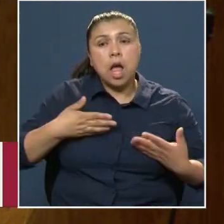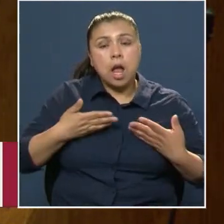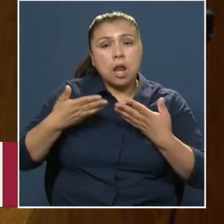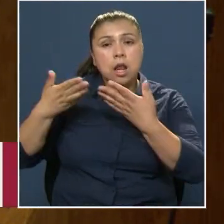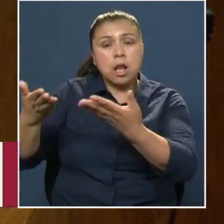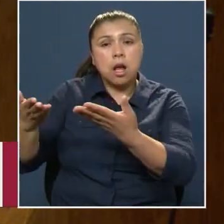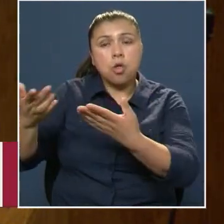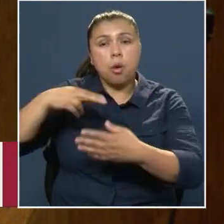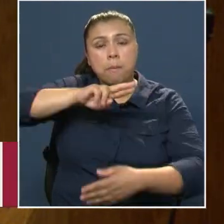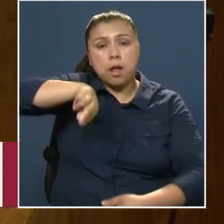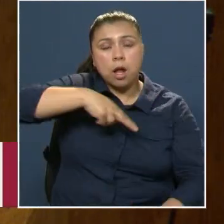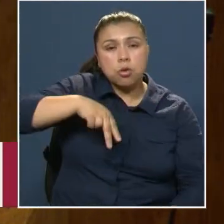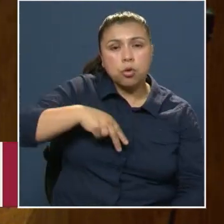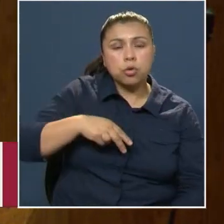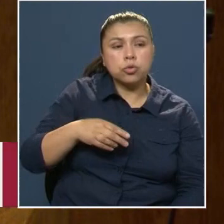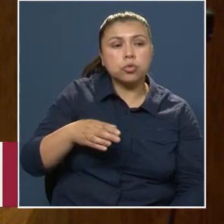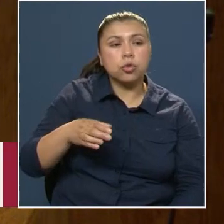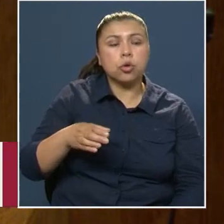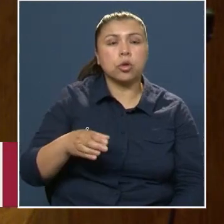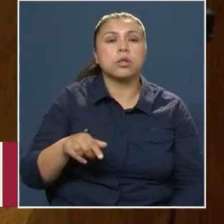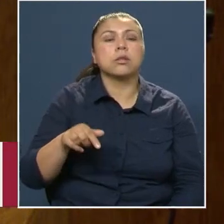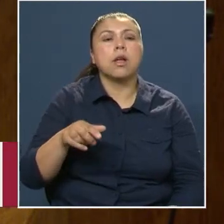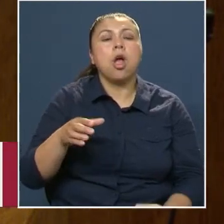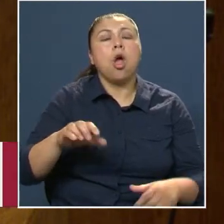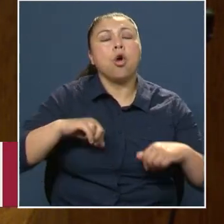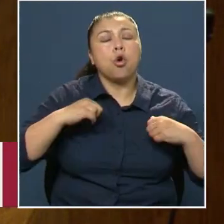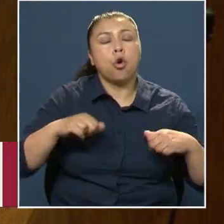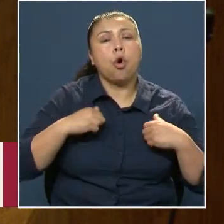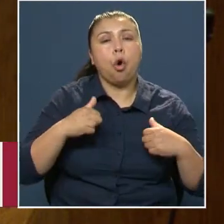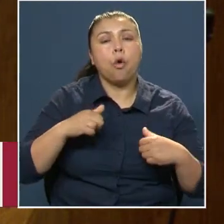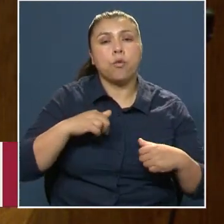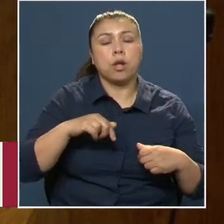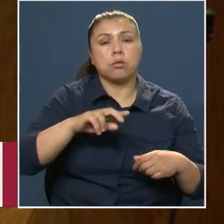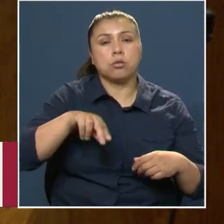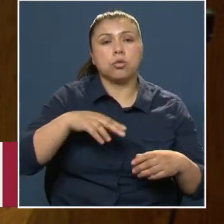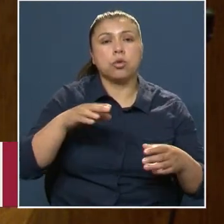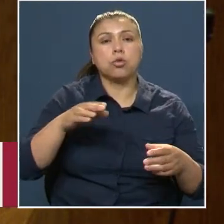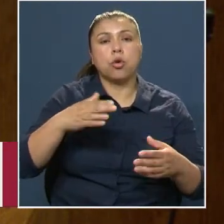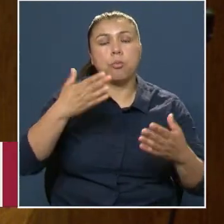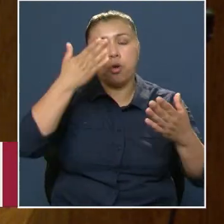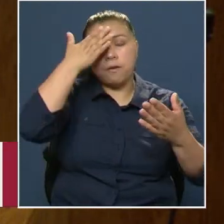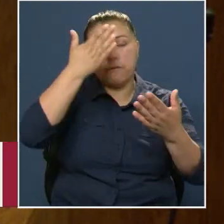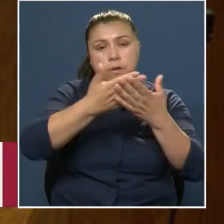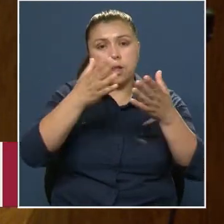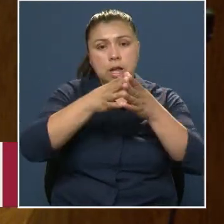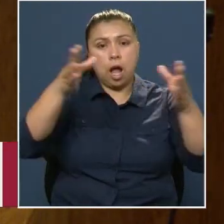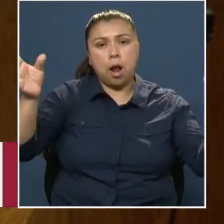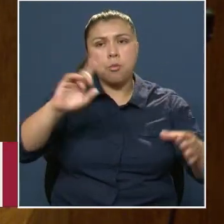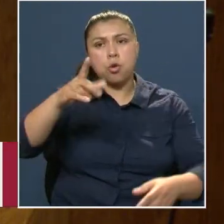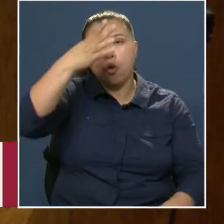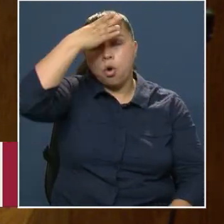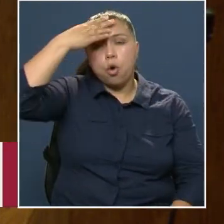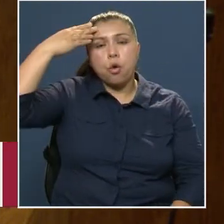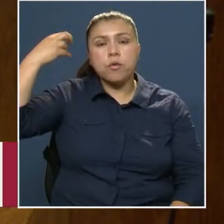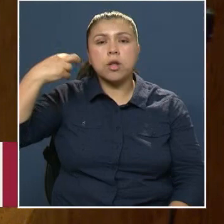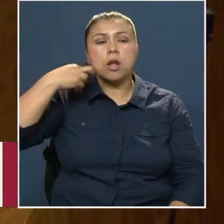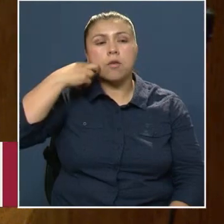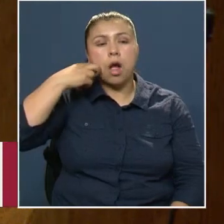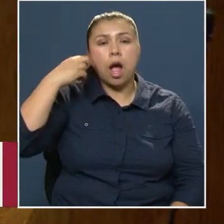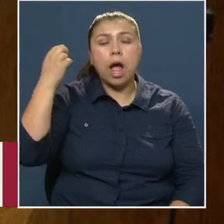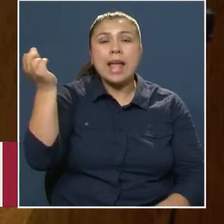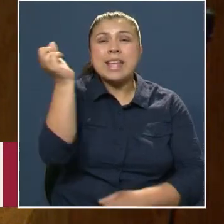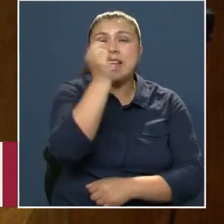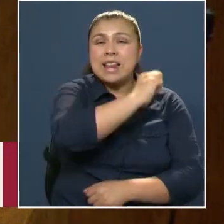nosotros, coalición joven aún, como el Frente Amplio, es no olvidar que el humanismo y la